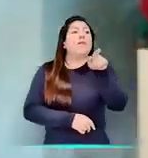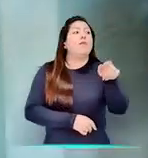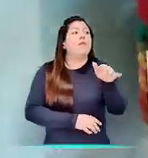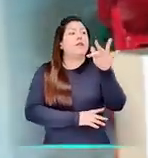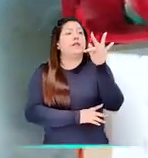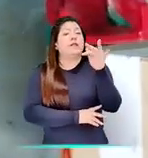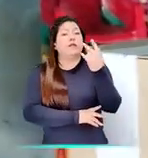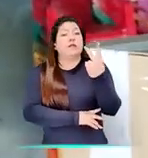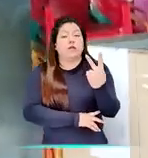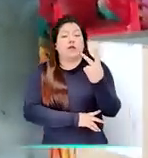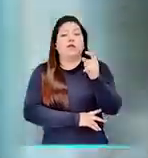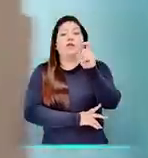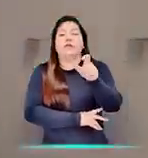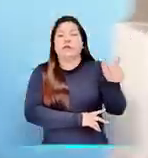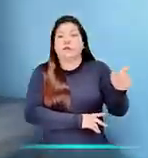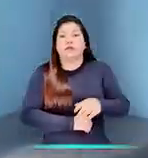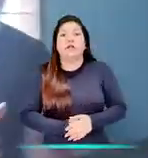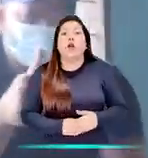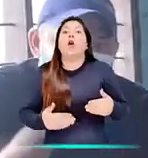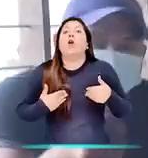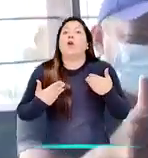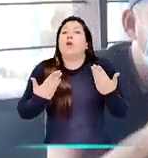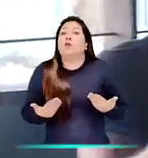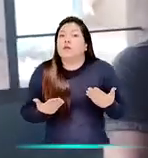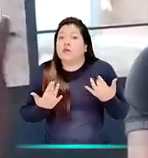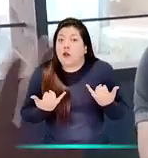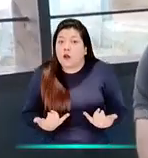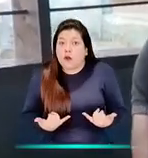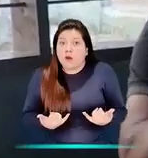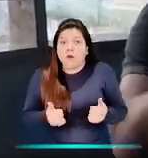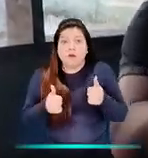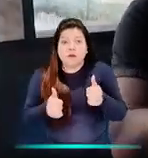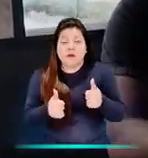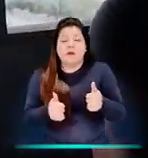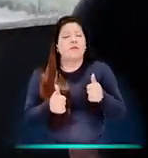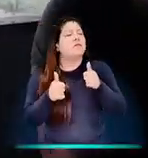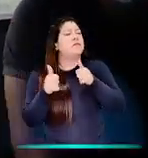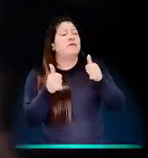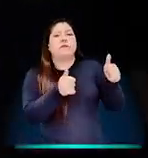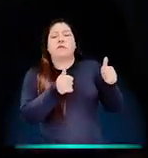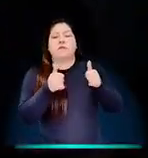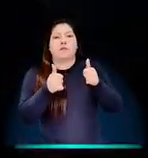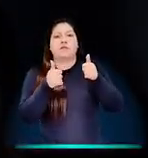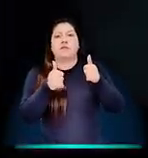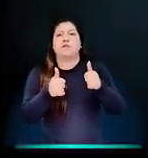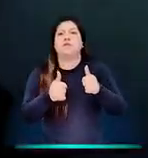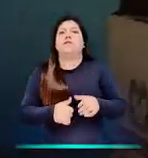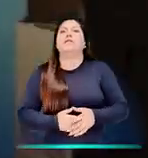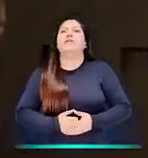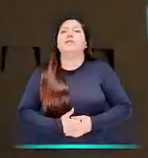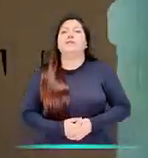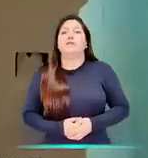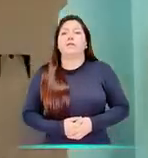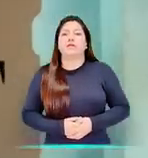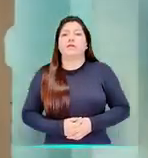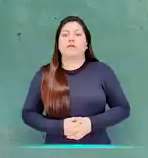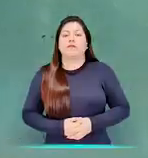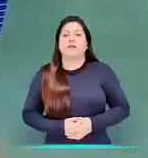votación completos y tenemos los 2 testigos electorales. ¿Cómo se encuentran hoy, en el día de hoy?